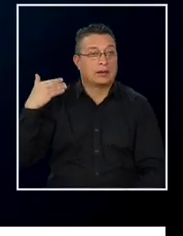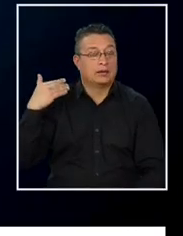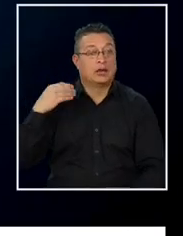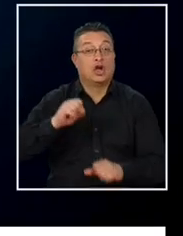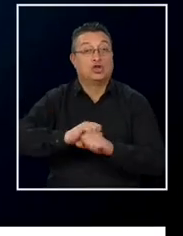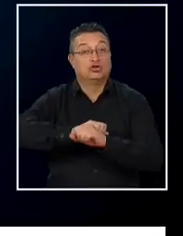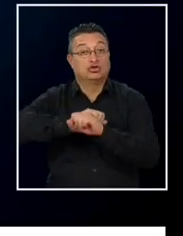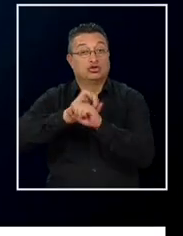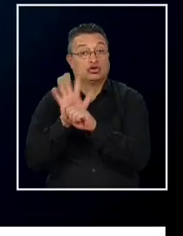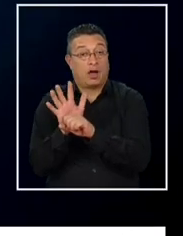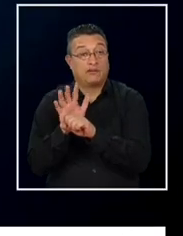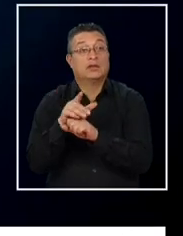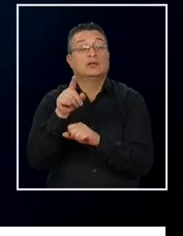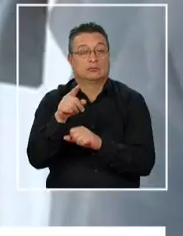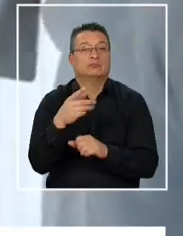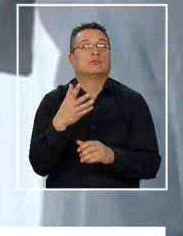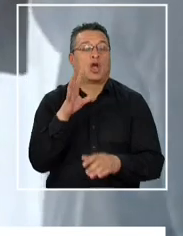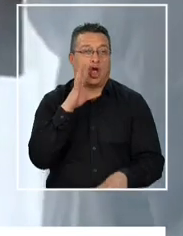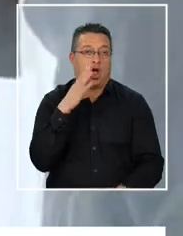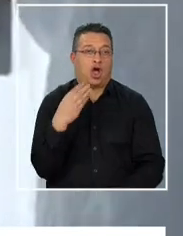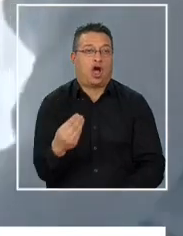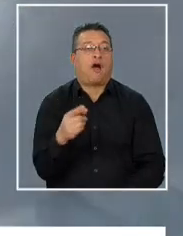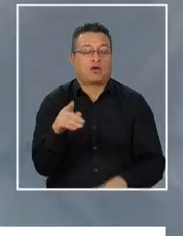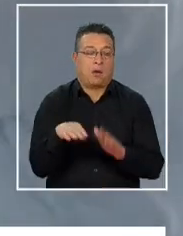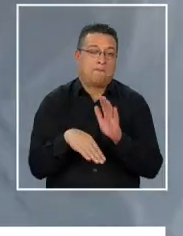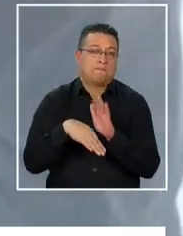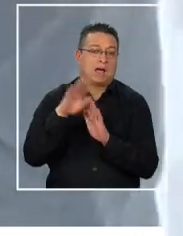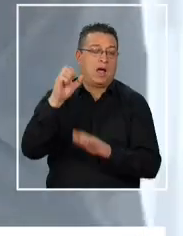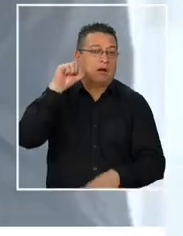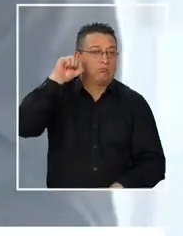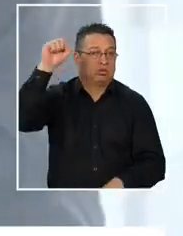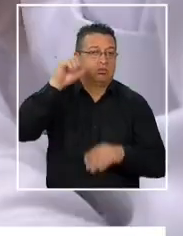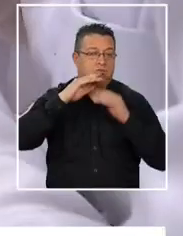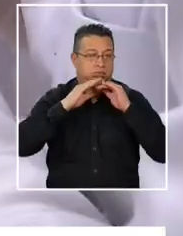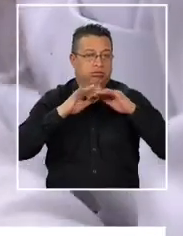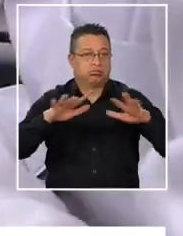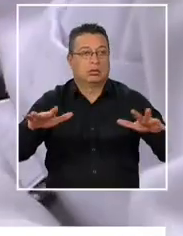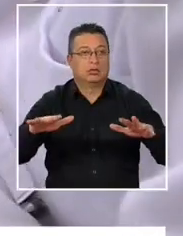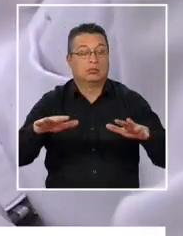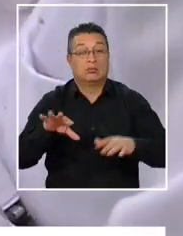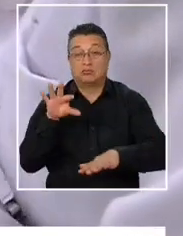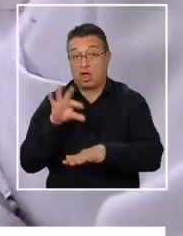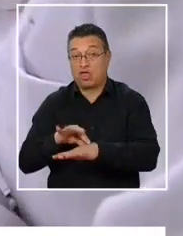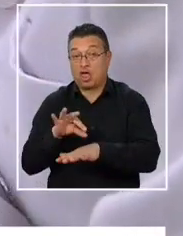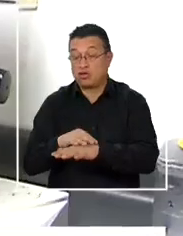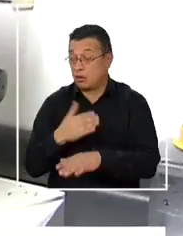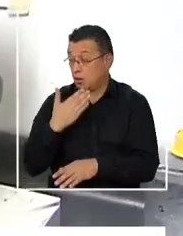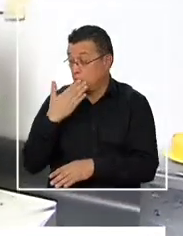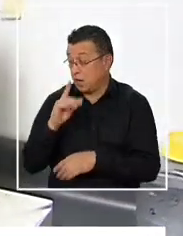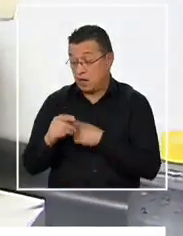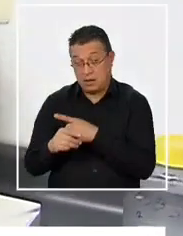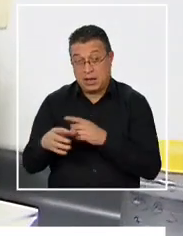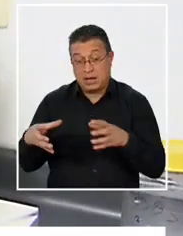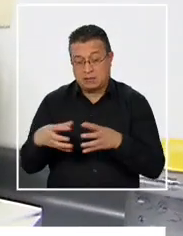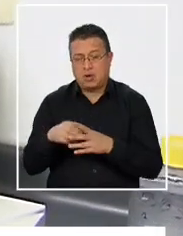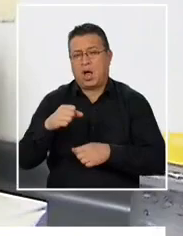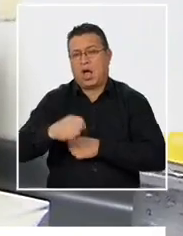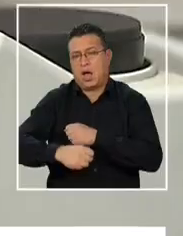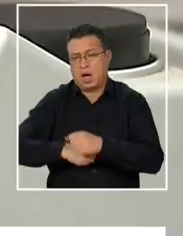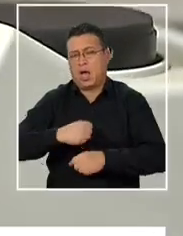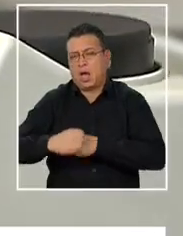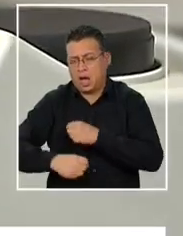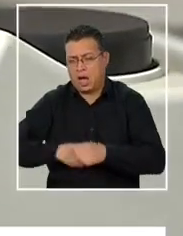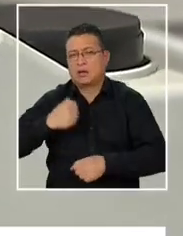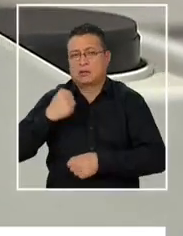donde el COVID-19 evidentemente fue el virus con mayor circulación. El doctor Kalergis, junto a su equipo, trabaja hace años en